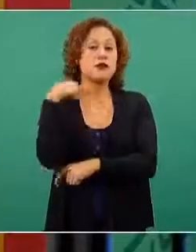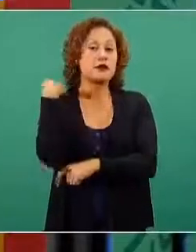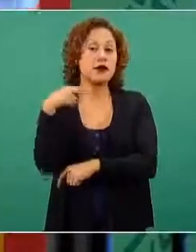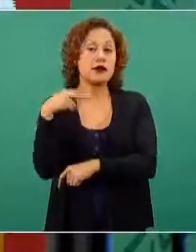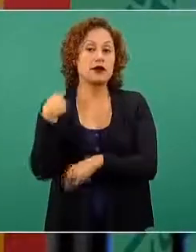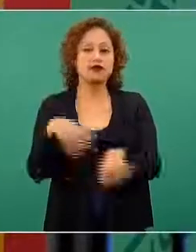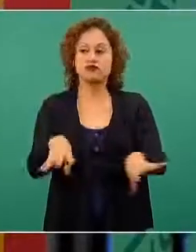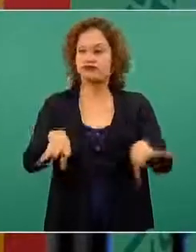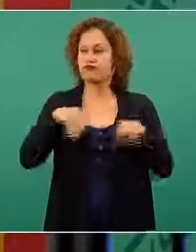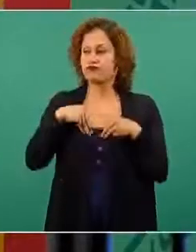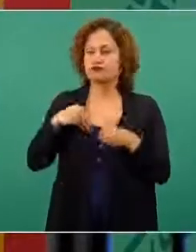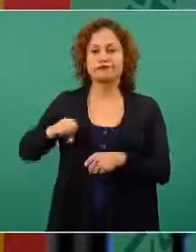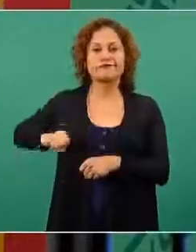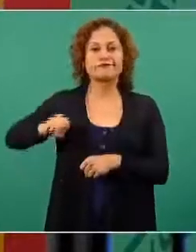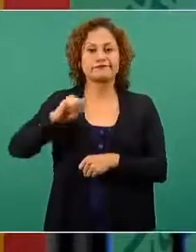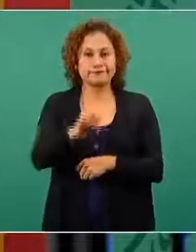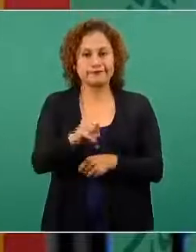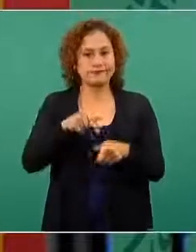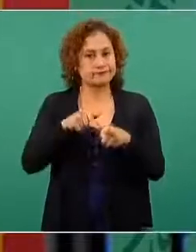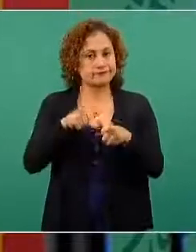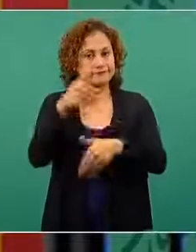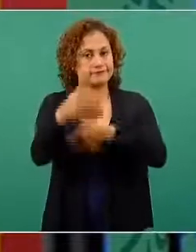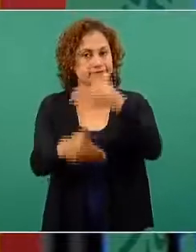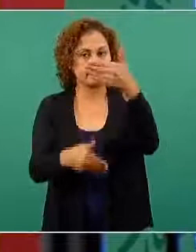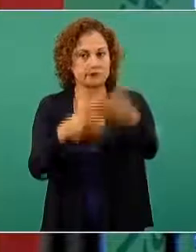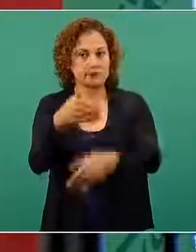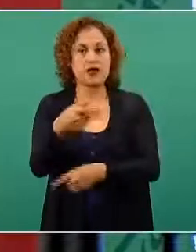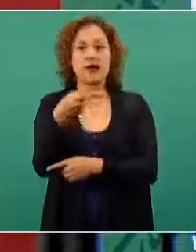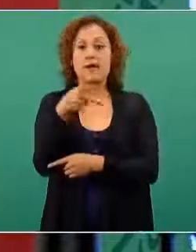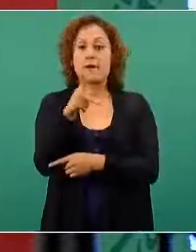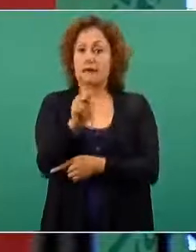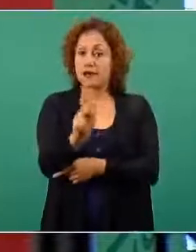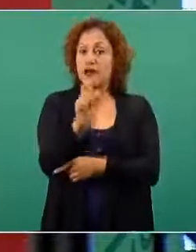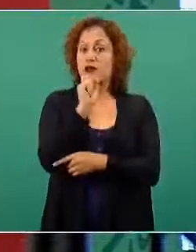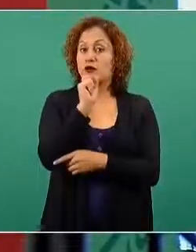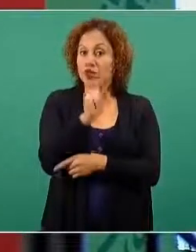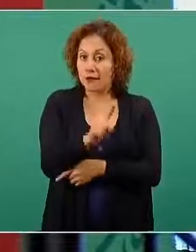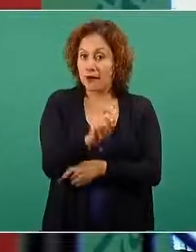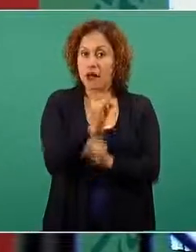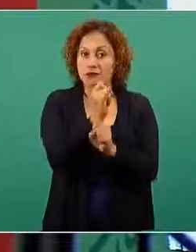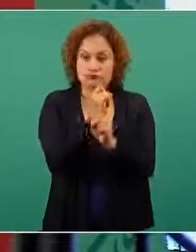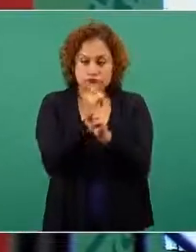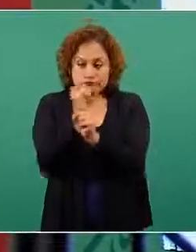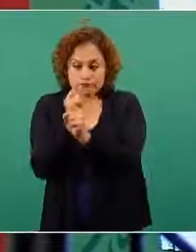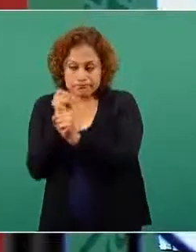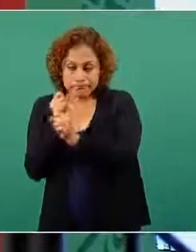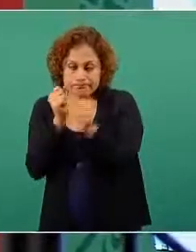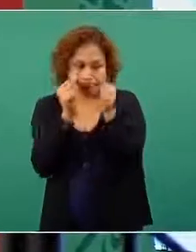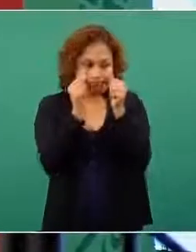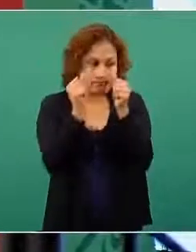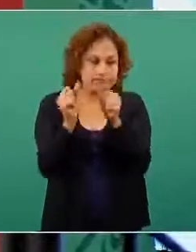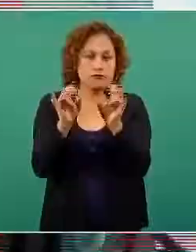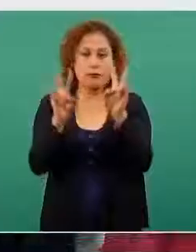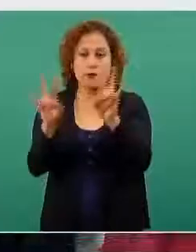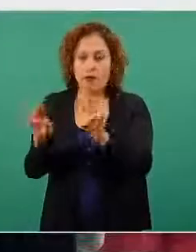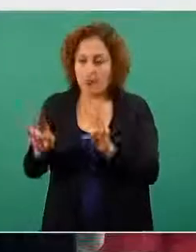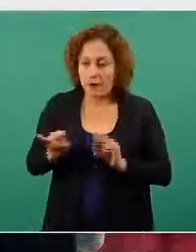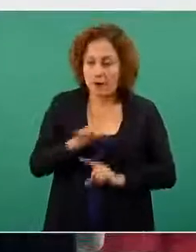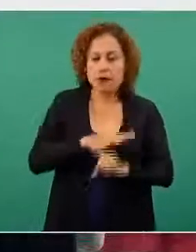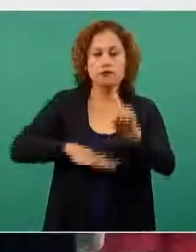lo matizamos con la experiencia y el comportamiento del virus veracruzano.